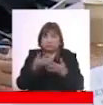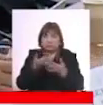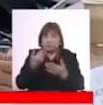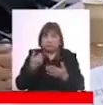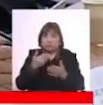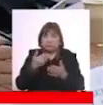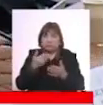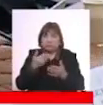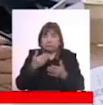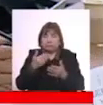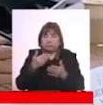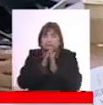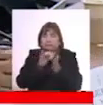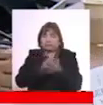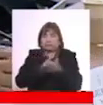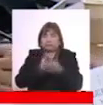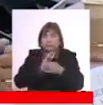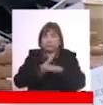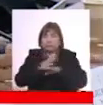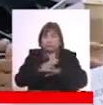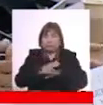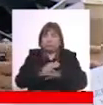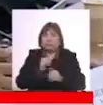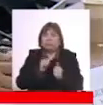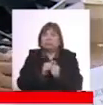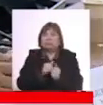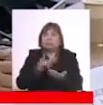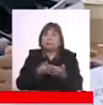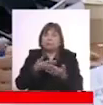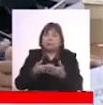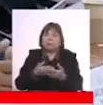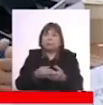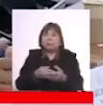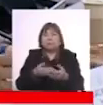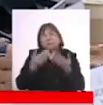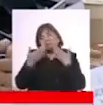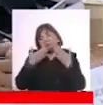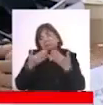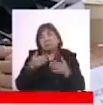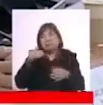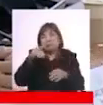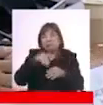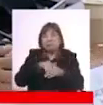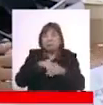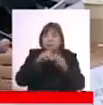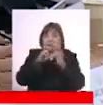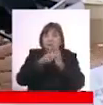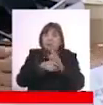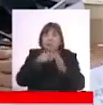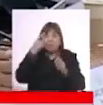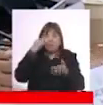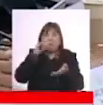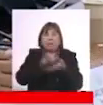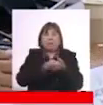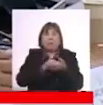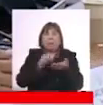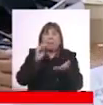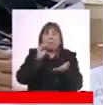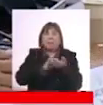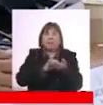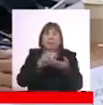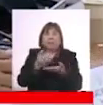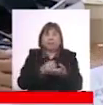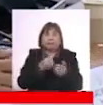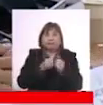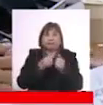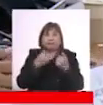previos, solicitando por su intermedio que se someta a los comentarios y votación respectiva. Agradeciendo una vez más